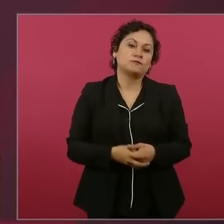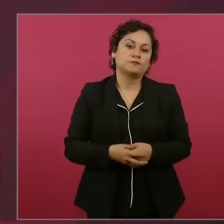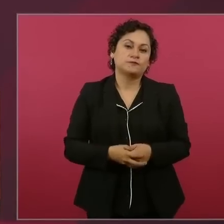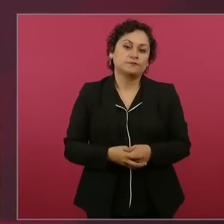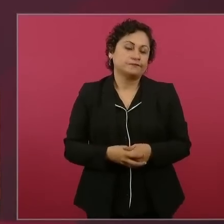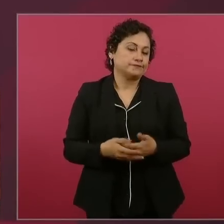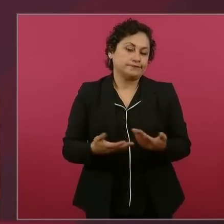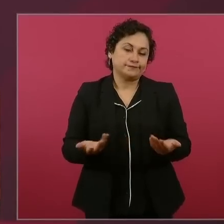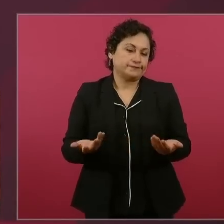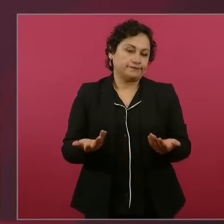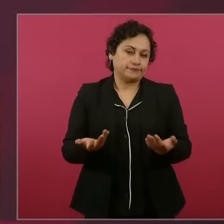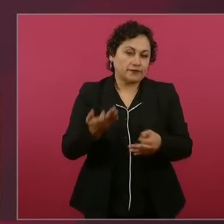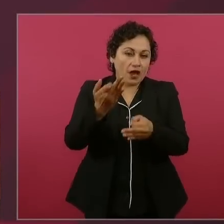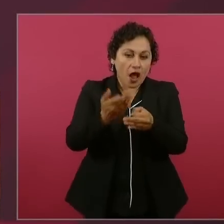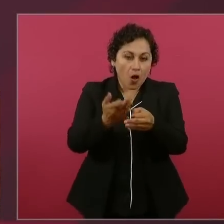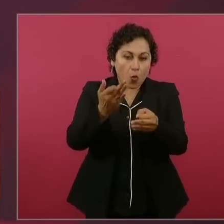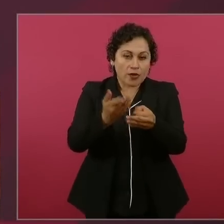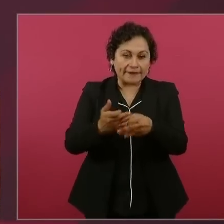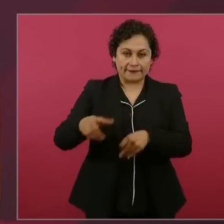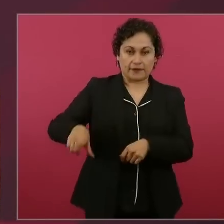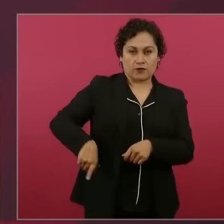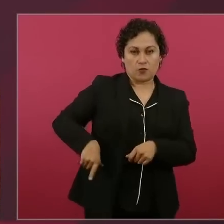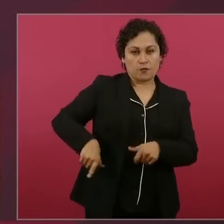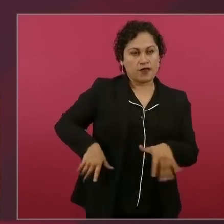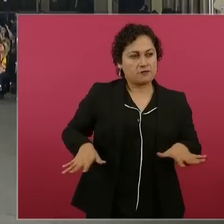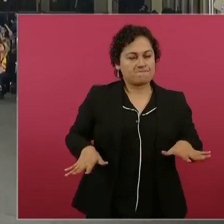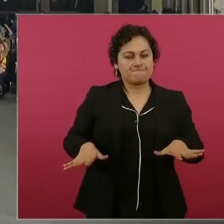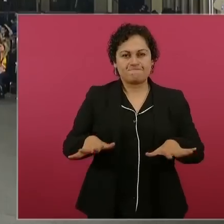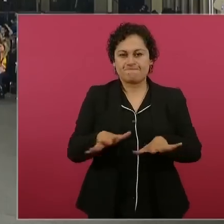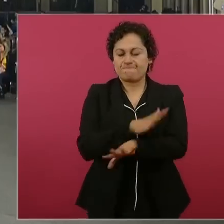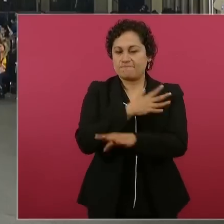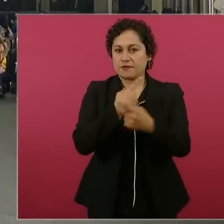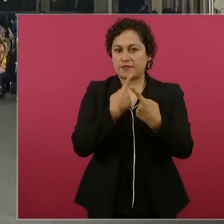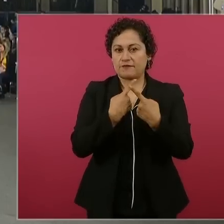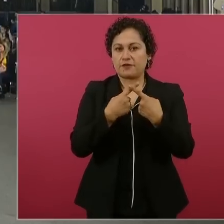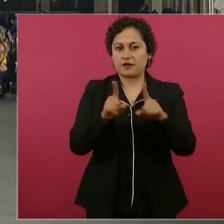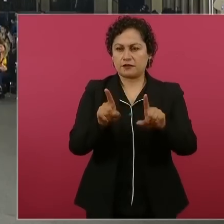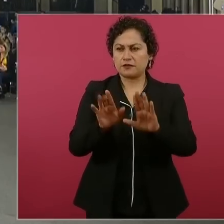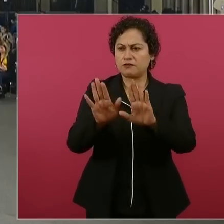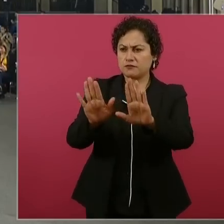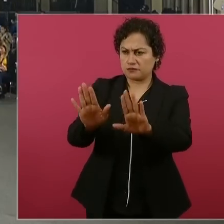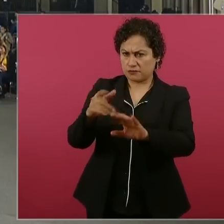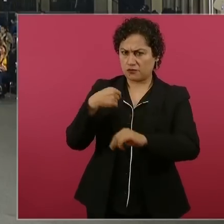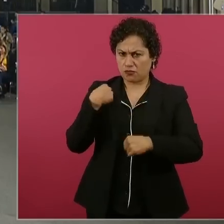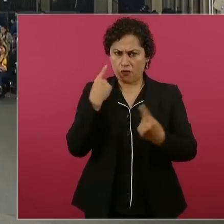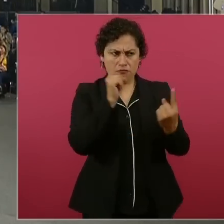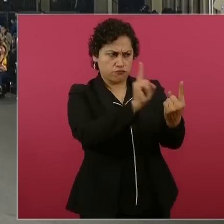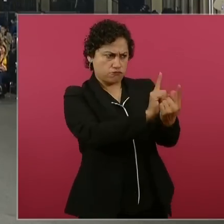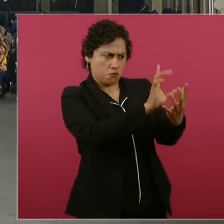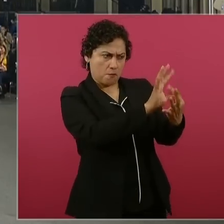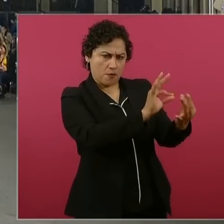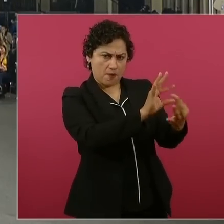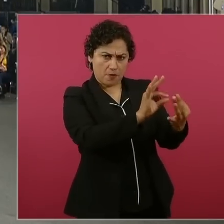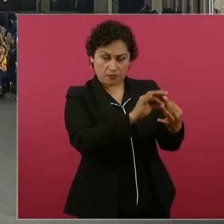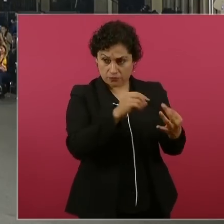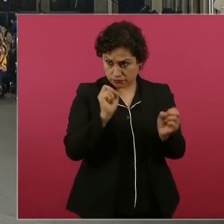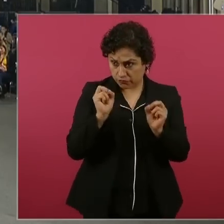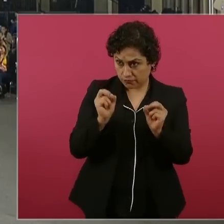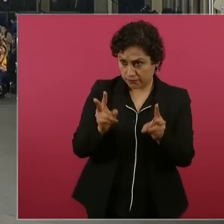Esto es otra cosa completamente distinta. Entonces, voy a hablar con ellos, ¿sí? Te ofrezco eso, y